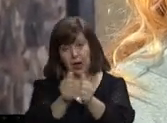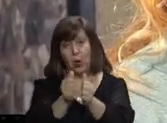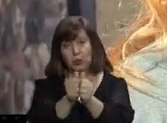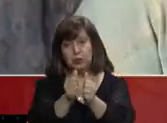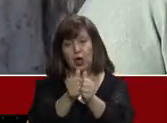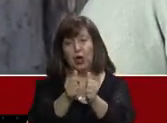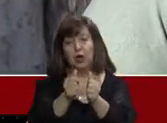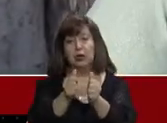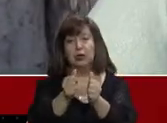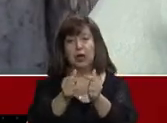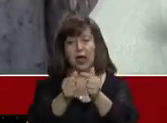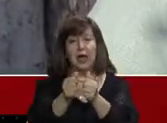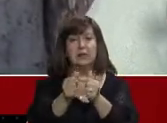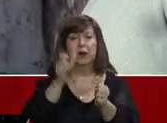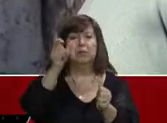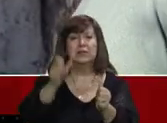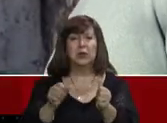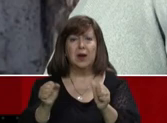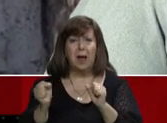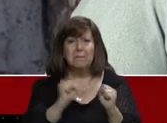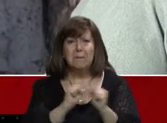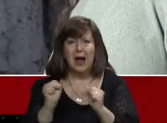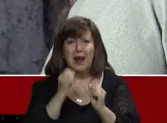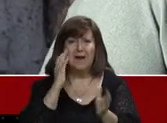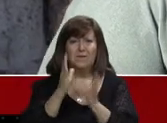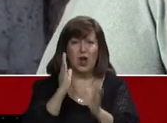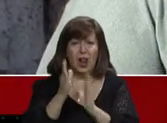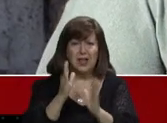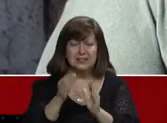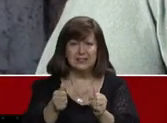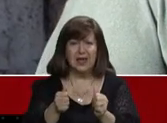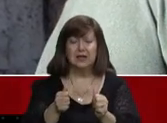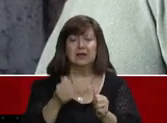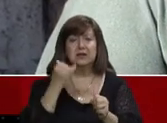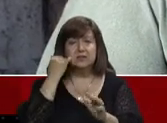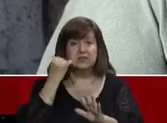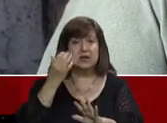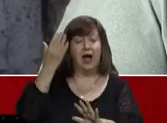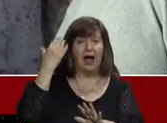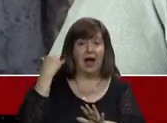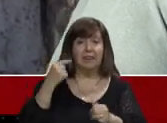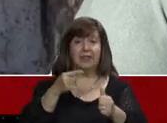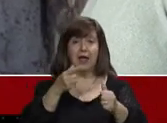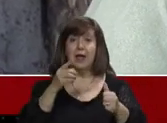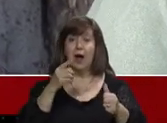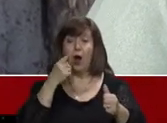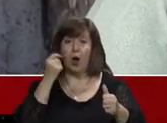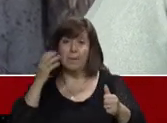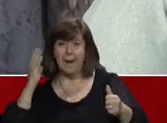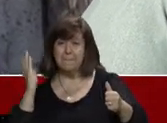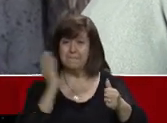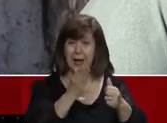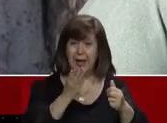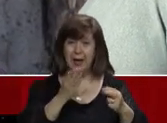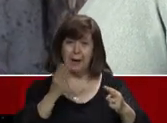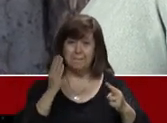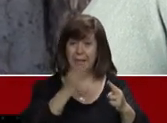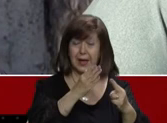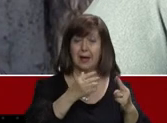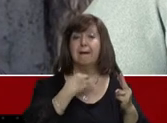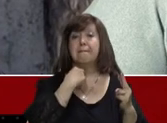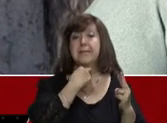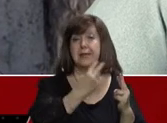persona violenta ya había sido golpeada por esta persona